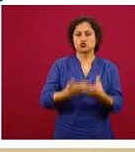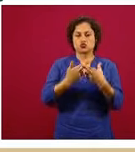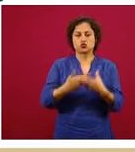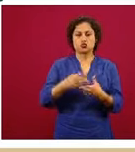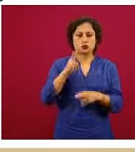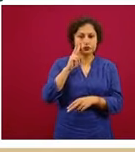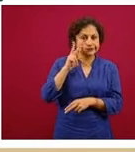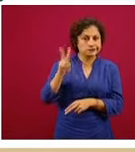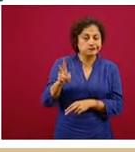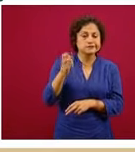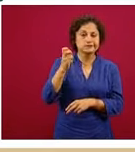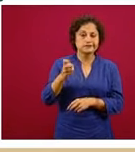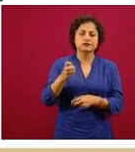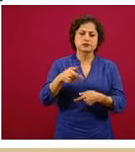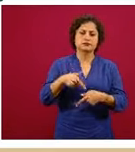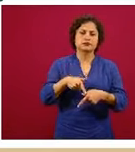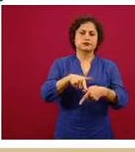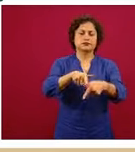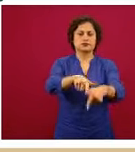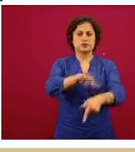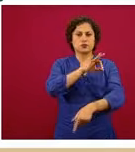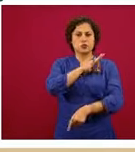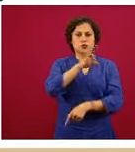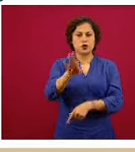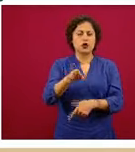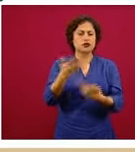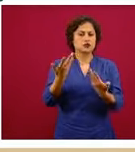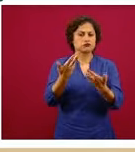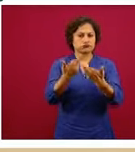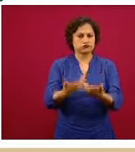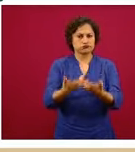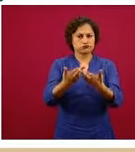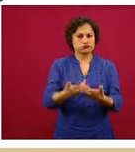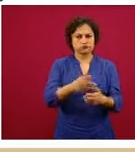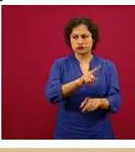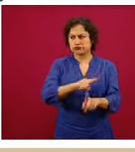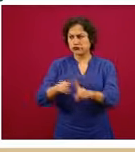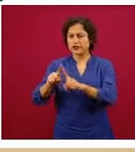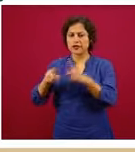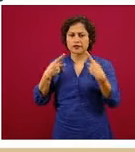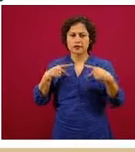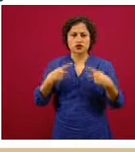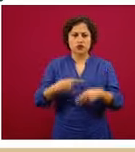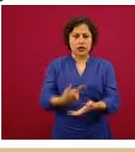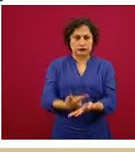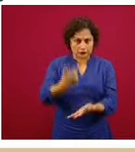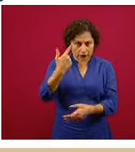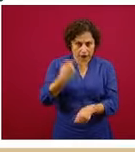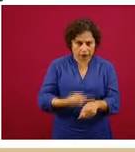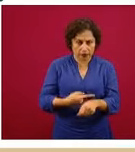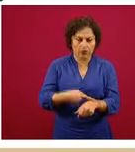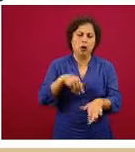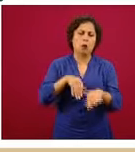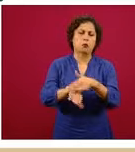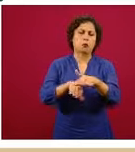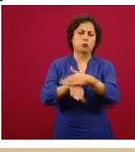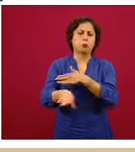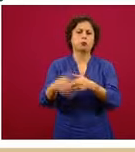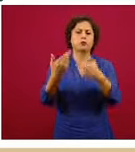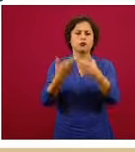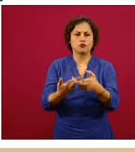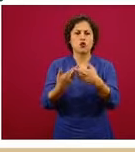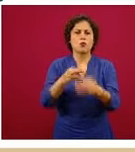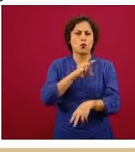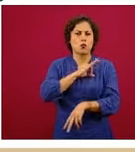permite todavía hacer frente a la necesidad de estos casos, de estos pacientes que en su momento requieren este nivel